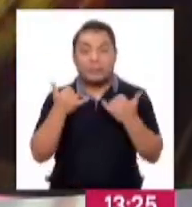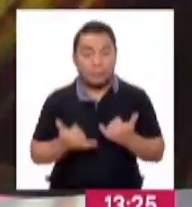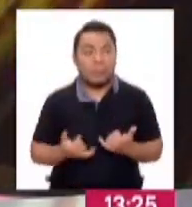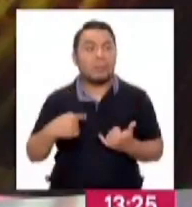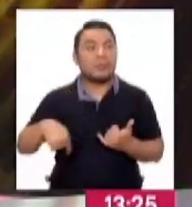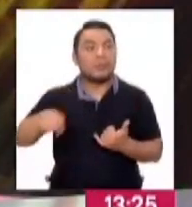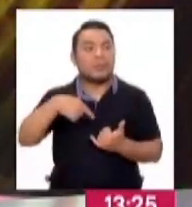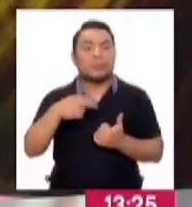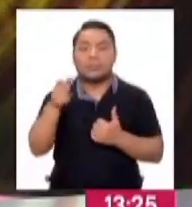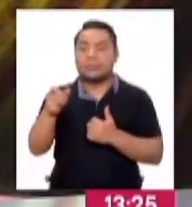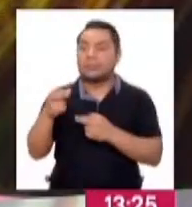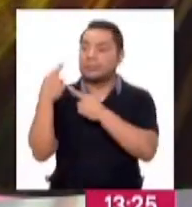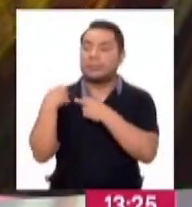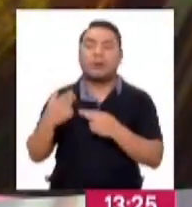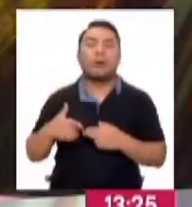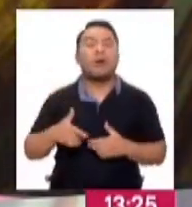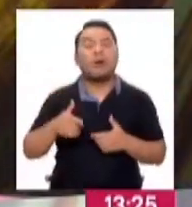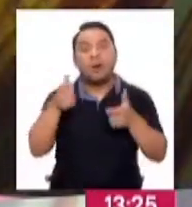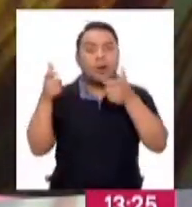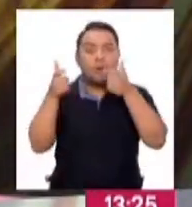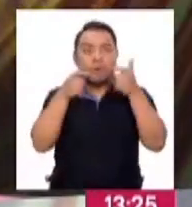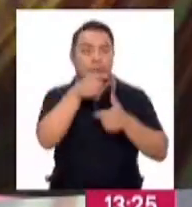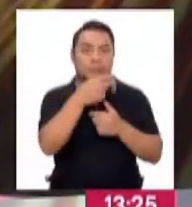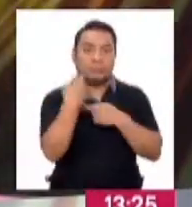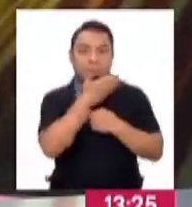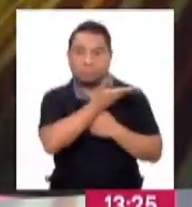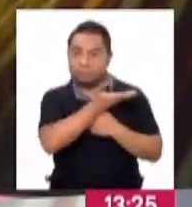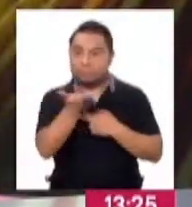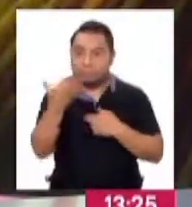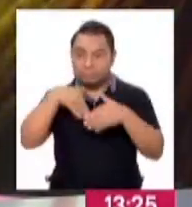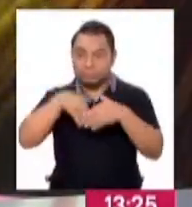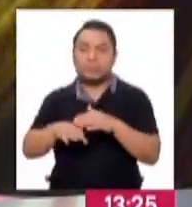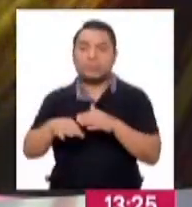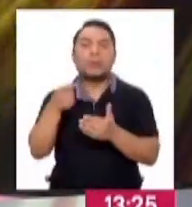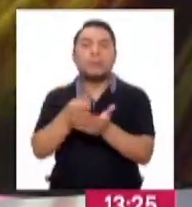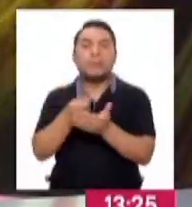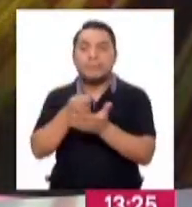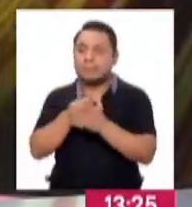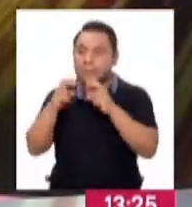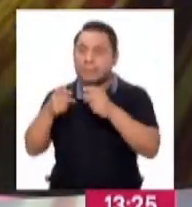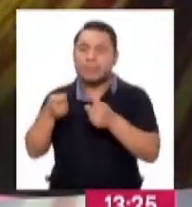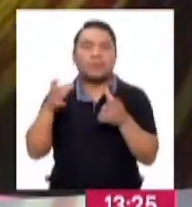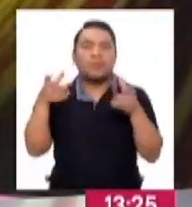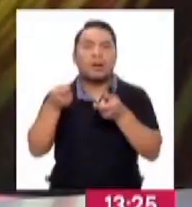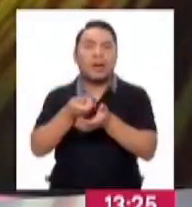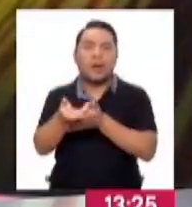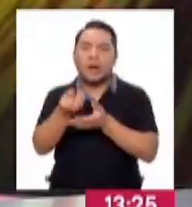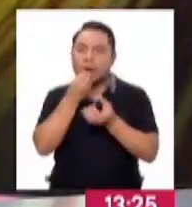al representante de la Contraloría, que será encargado de la fiscalización de los gastos del Parlamento.